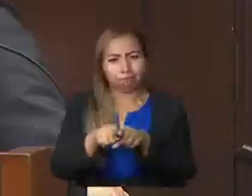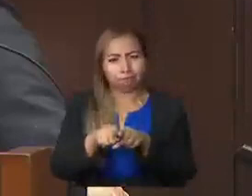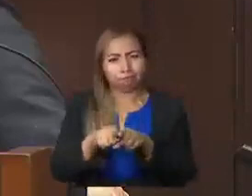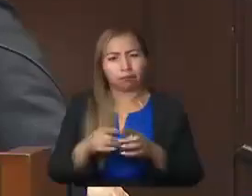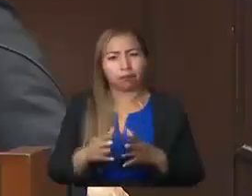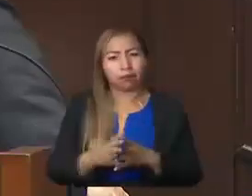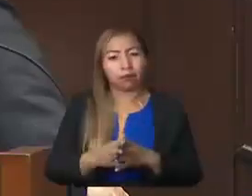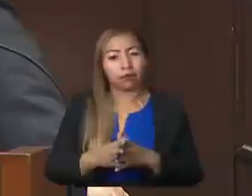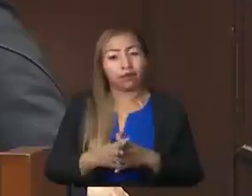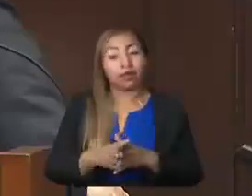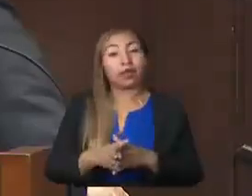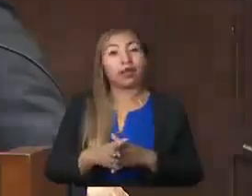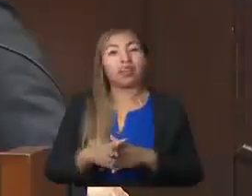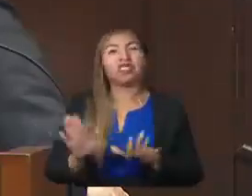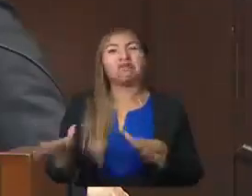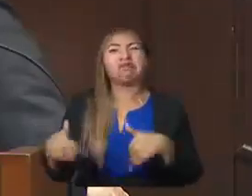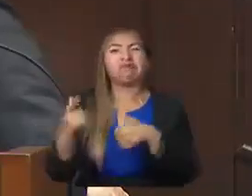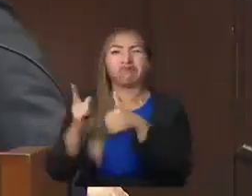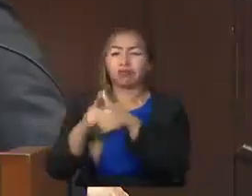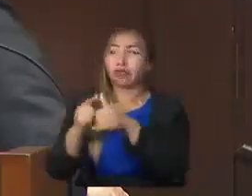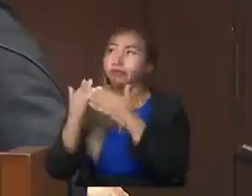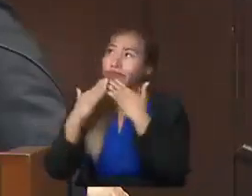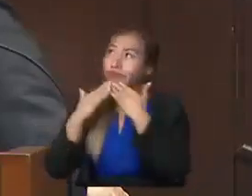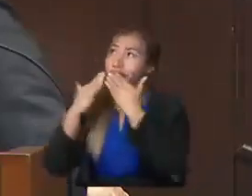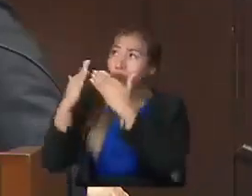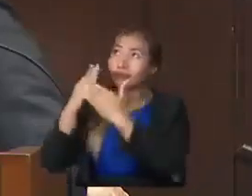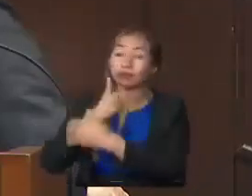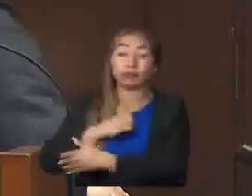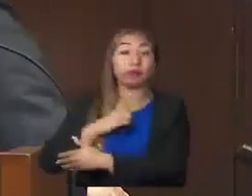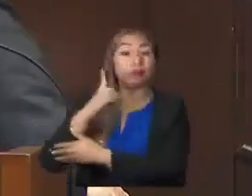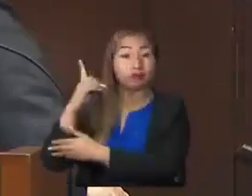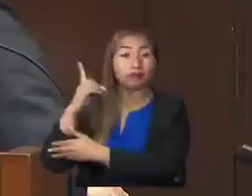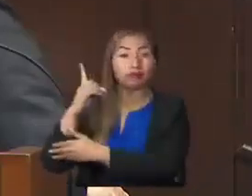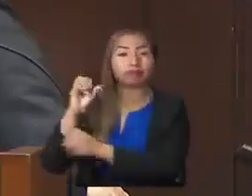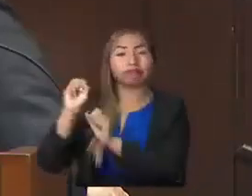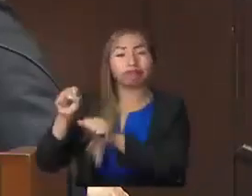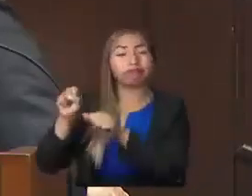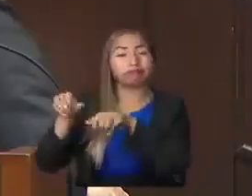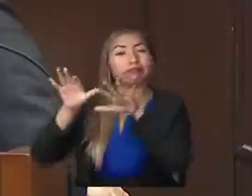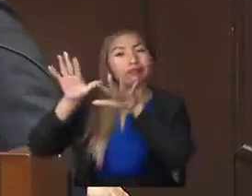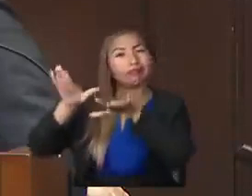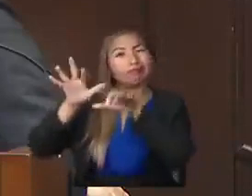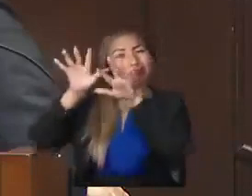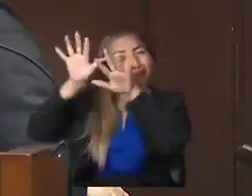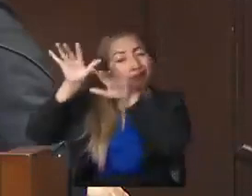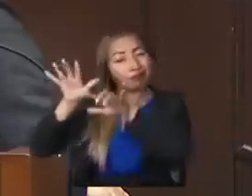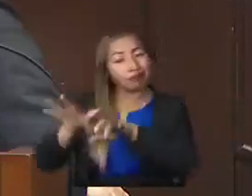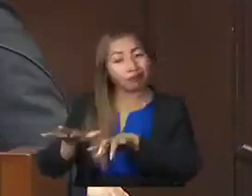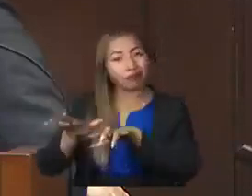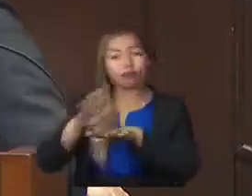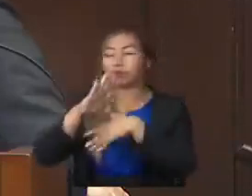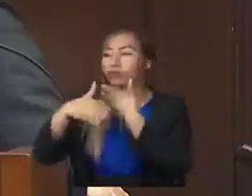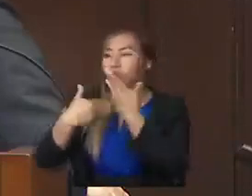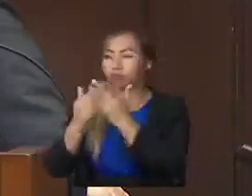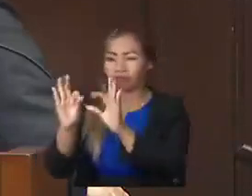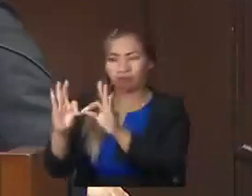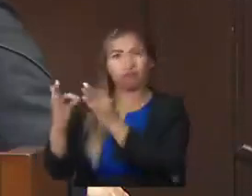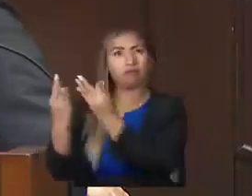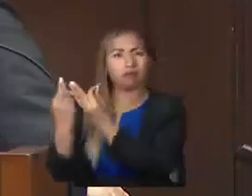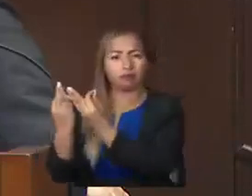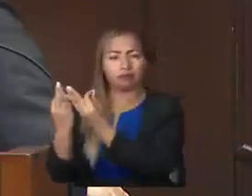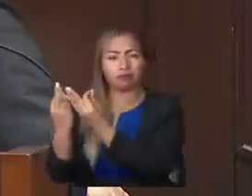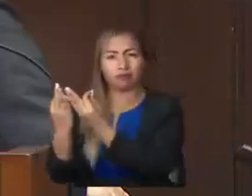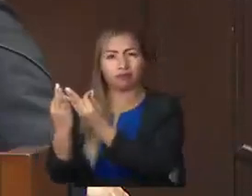para agradecer a Dios por sus bendiciones, a nuestras familias por su